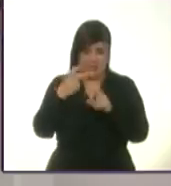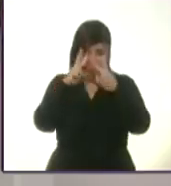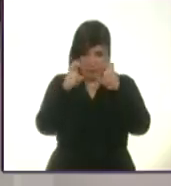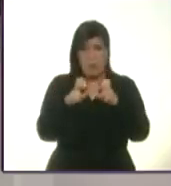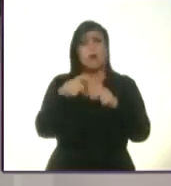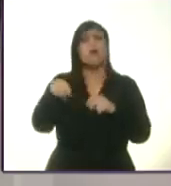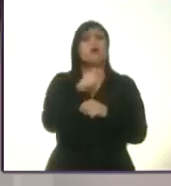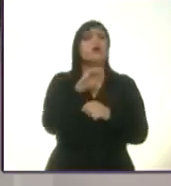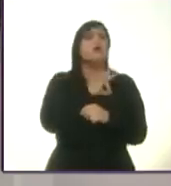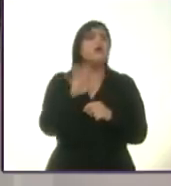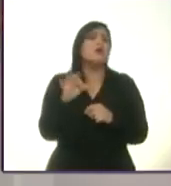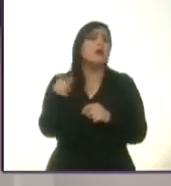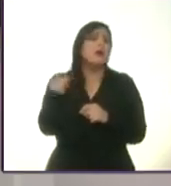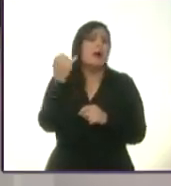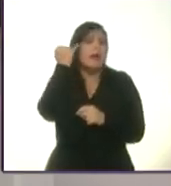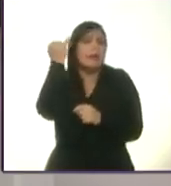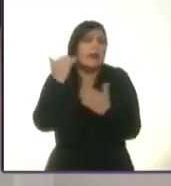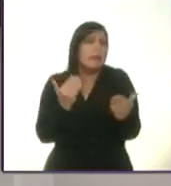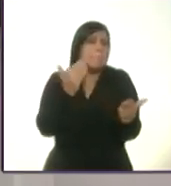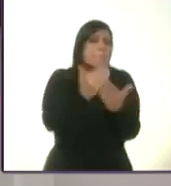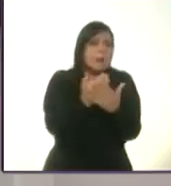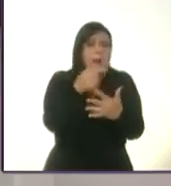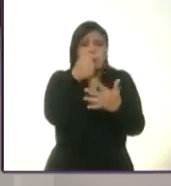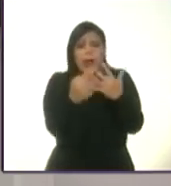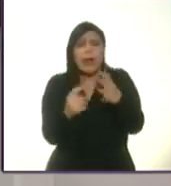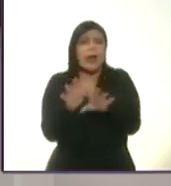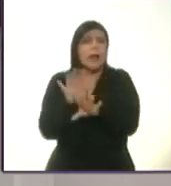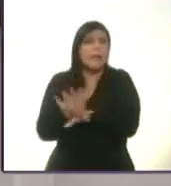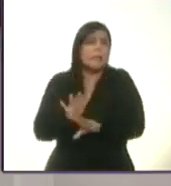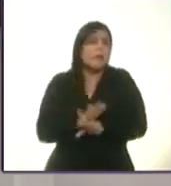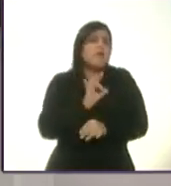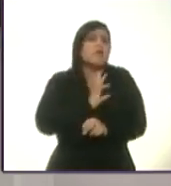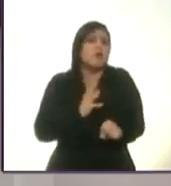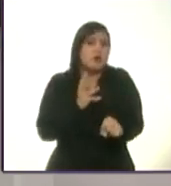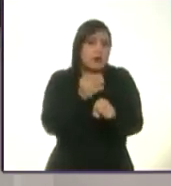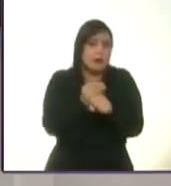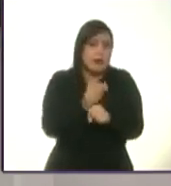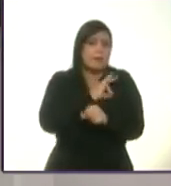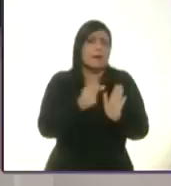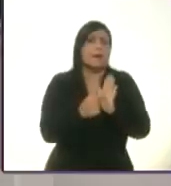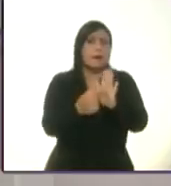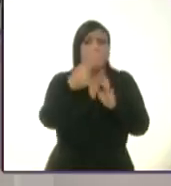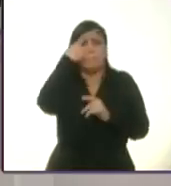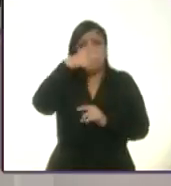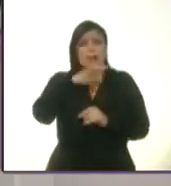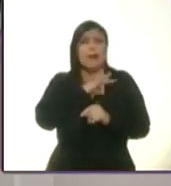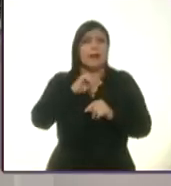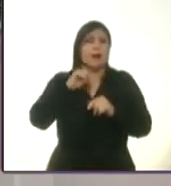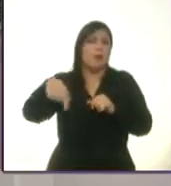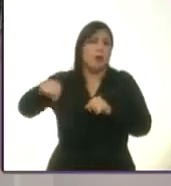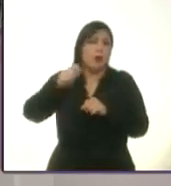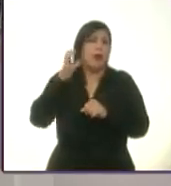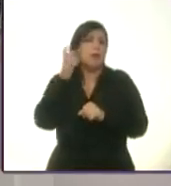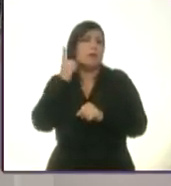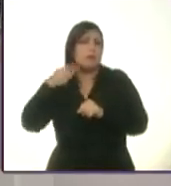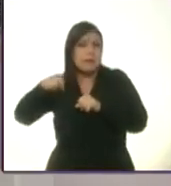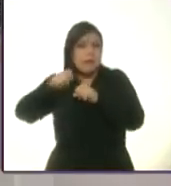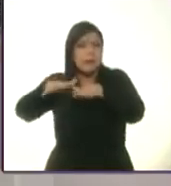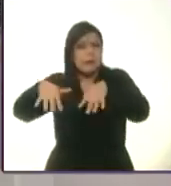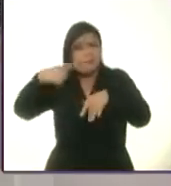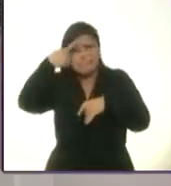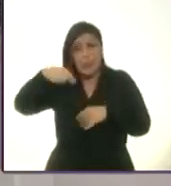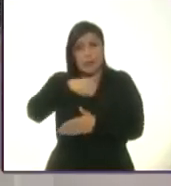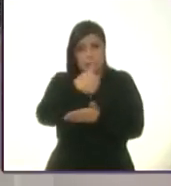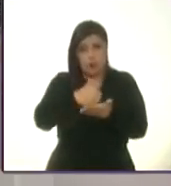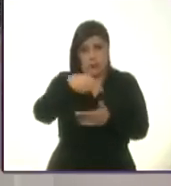que presentaría usted que reformas éste presentaría usted ante la asamblea legislativa para que los capitalinos